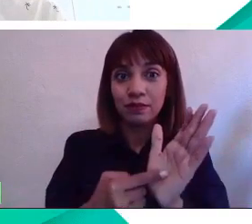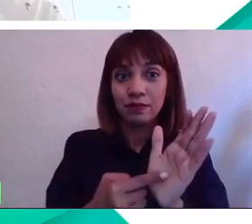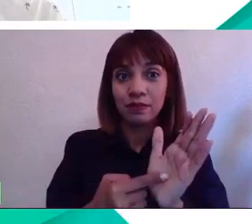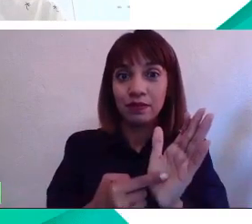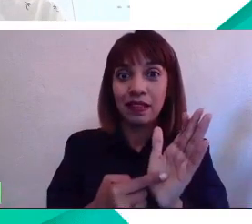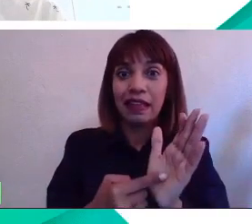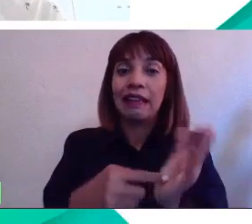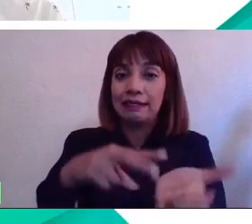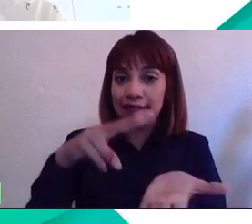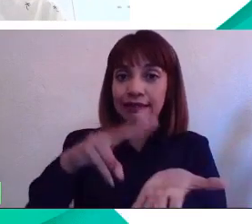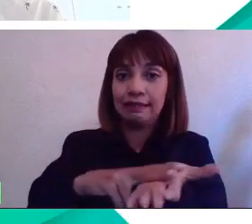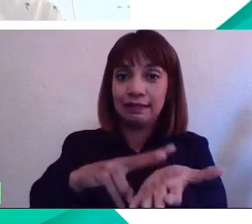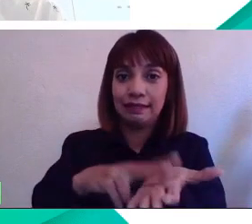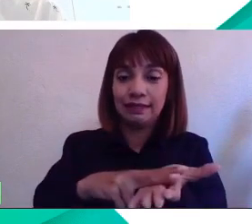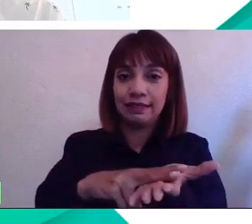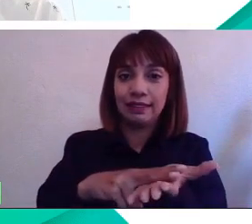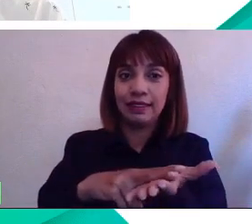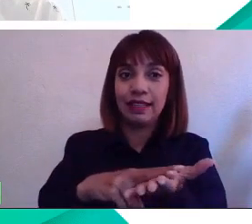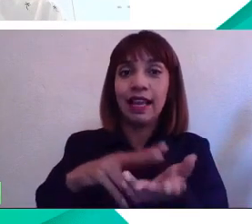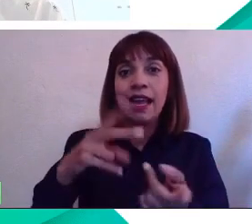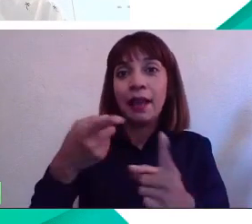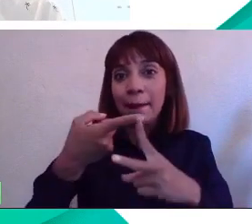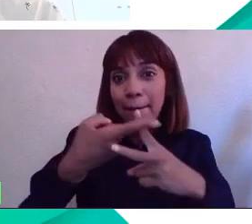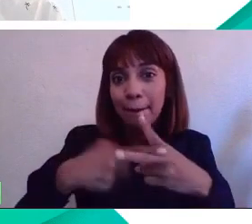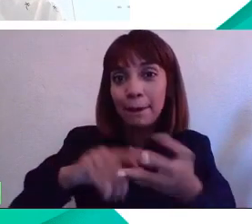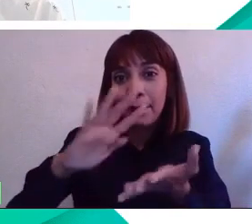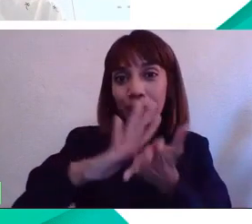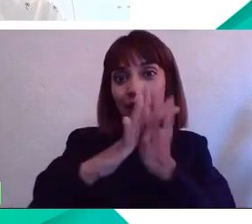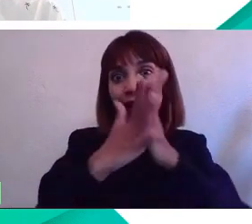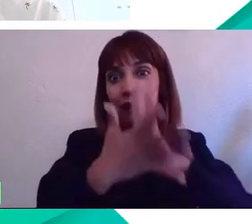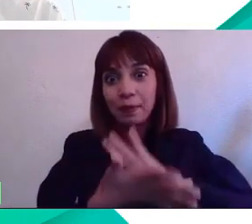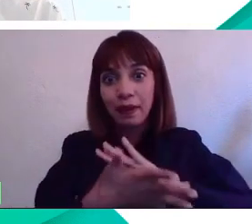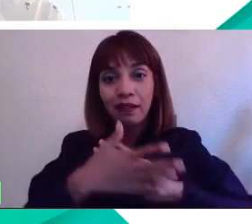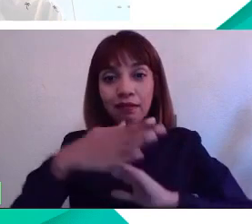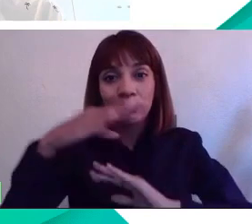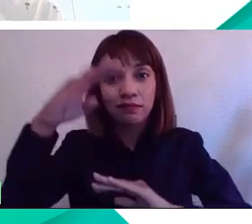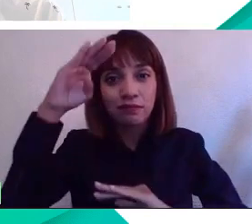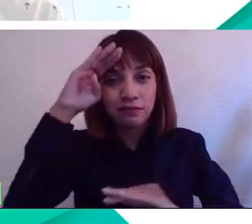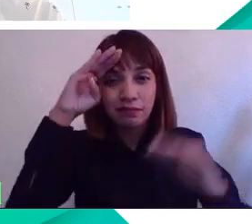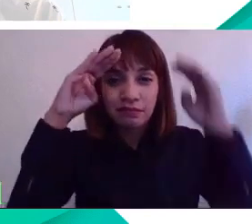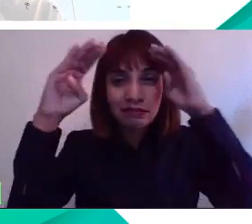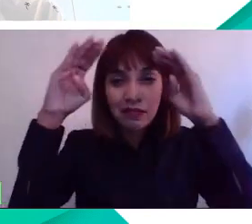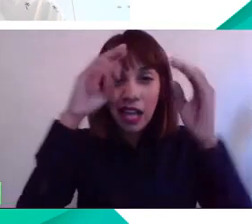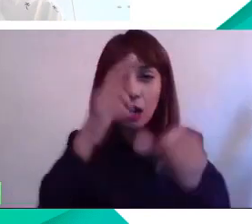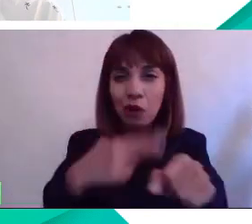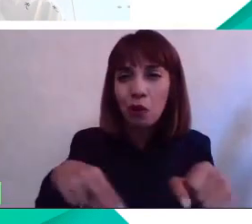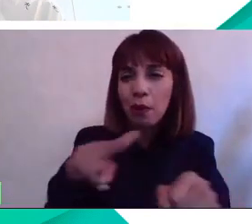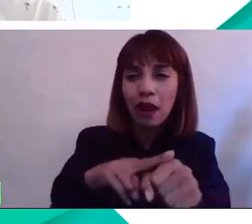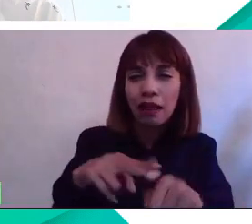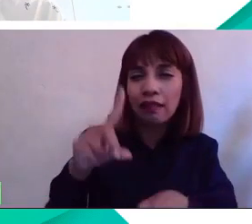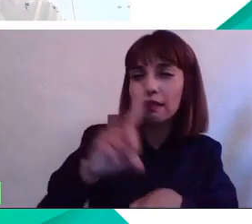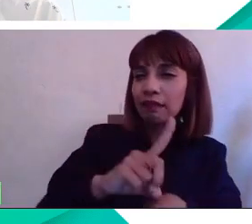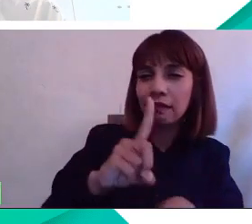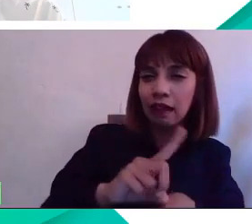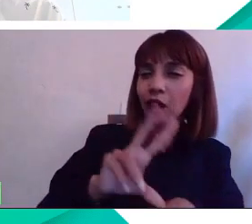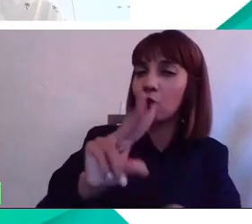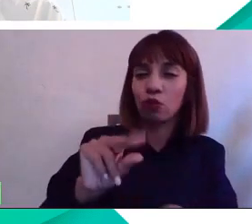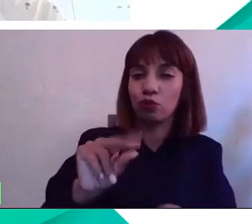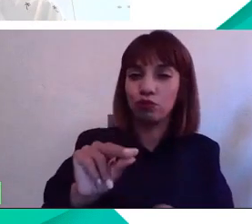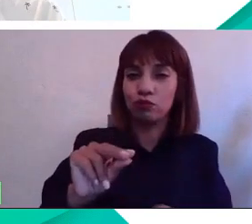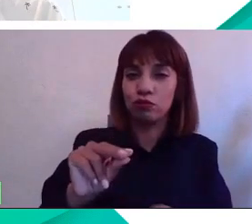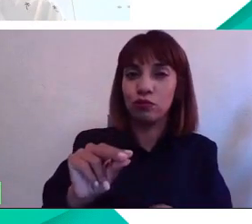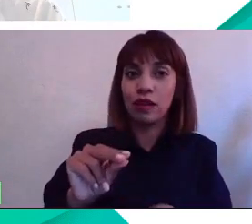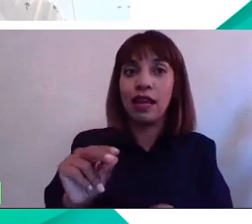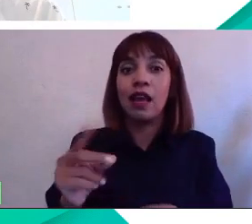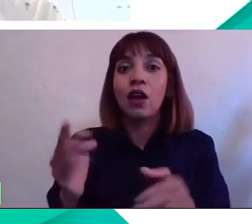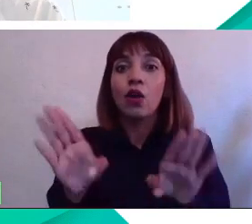valor. Entonces, empecemos a cambiar un poquito nuestra creencia de que es lo normal, este es mi día a día. No, ¿qué es lo que yo hago bien? ¿Qué es lo que